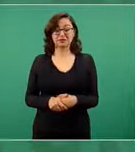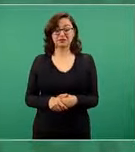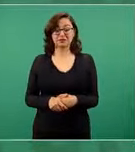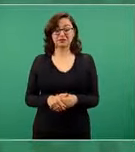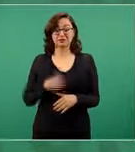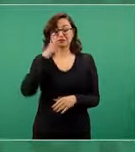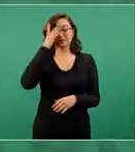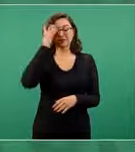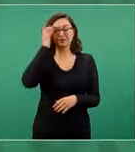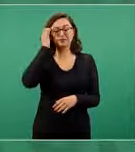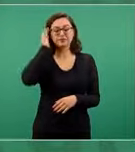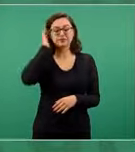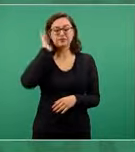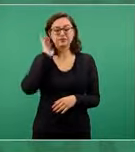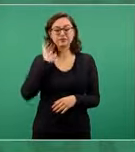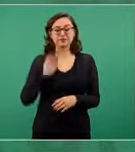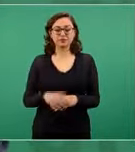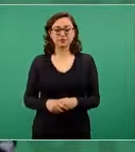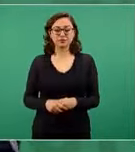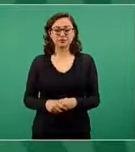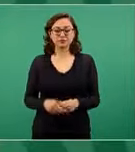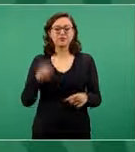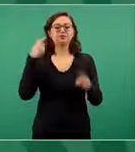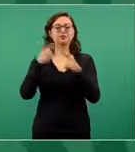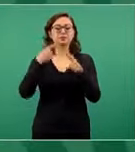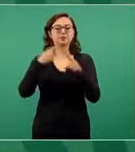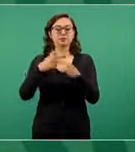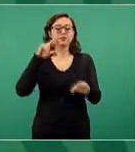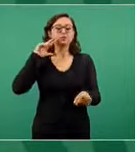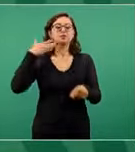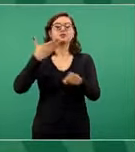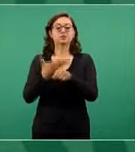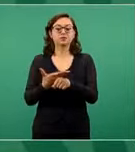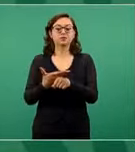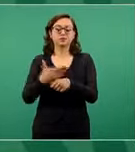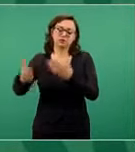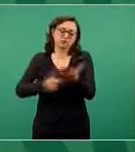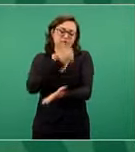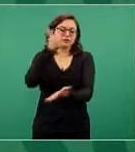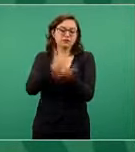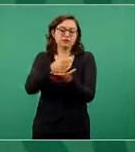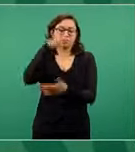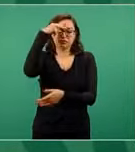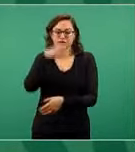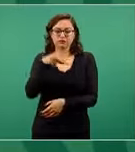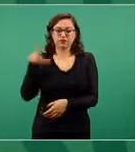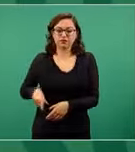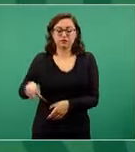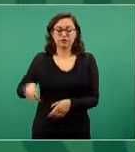Es un sistema que depende del gobierno de la Ciudad de México.